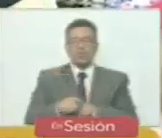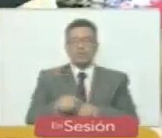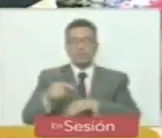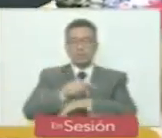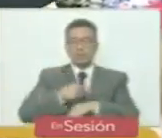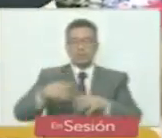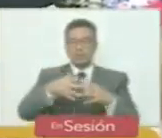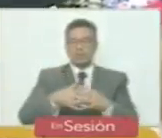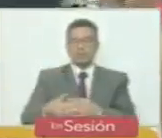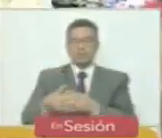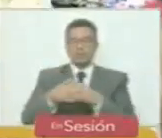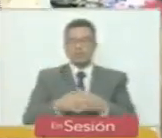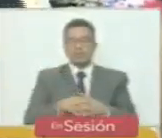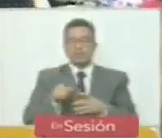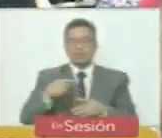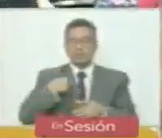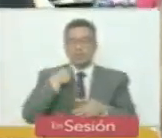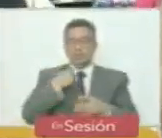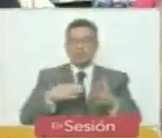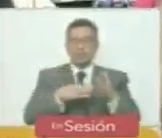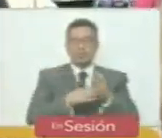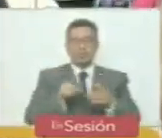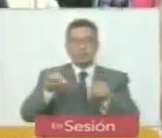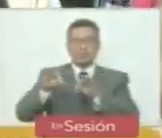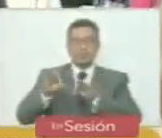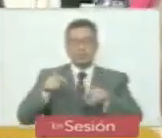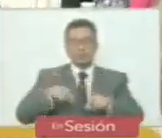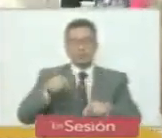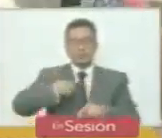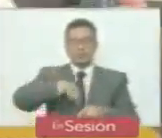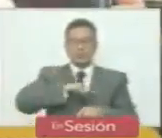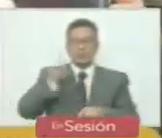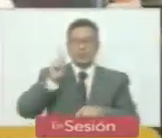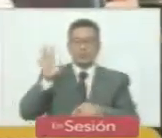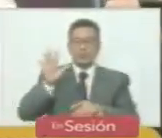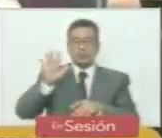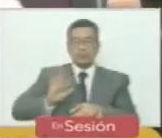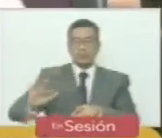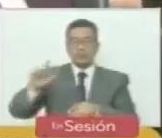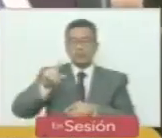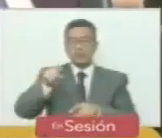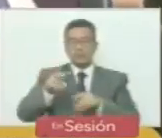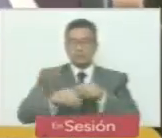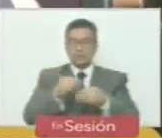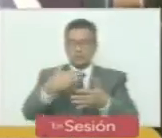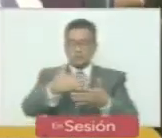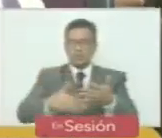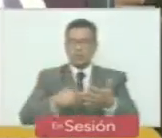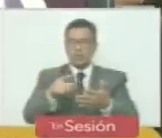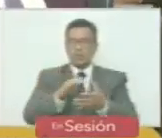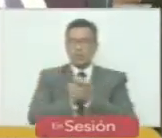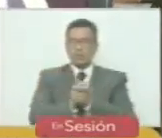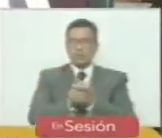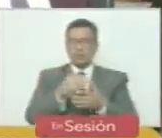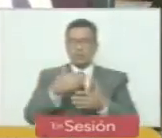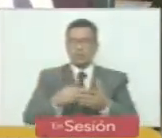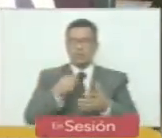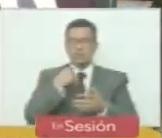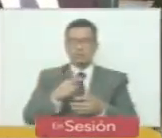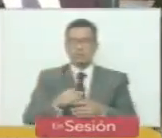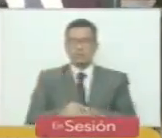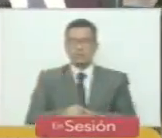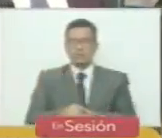gobierno de los Estados Unidos, que se puso en contra de los intereses de Venezuela. Y esta doctrina plantea, compañero, lo tengo por